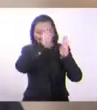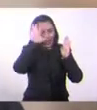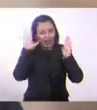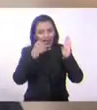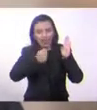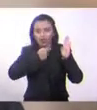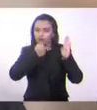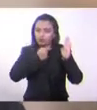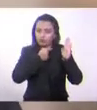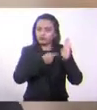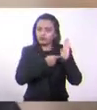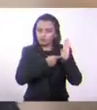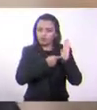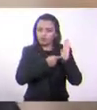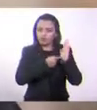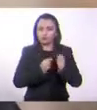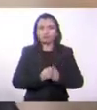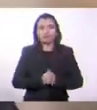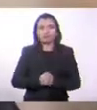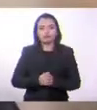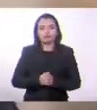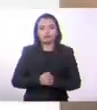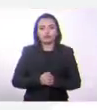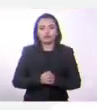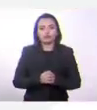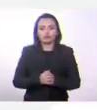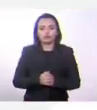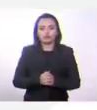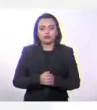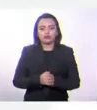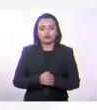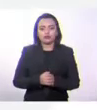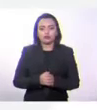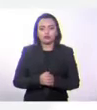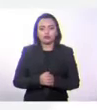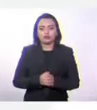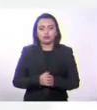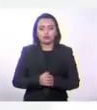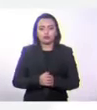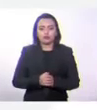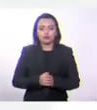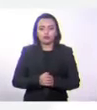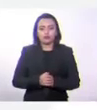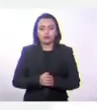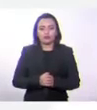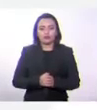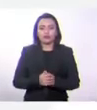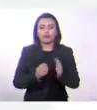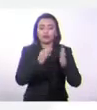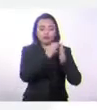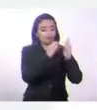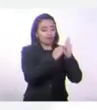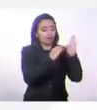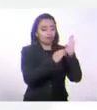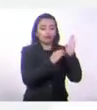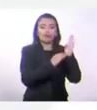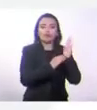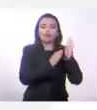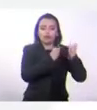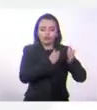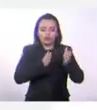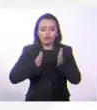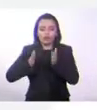Los textos expositivos pueden clasificarse en dos grandes categorías. 1, divulgativo, y 2, especializados.